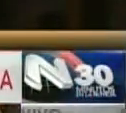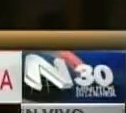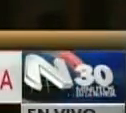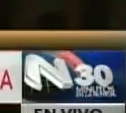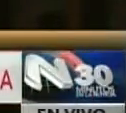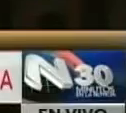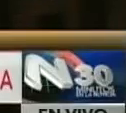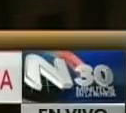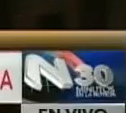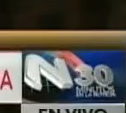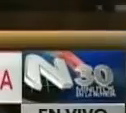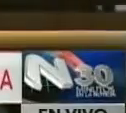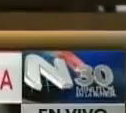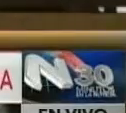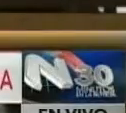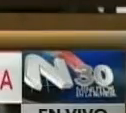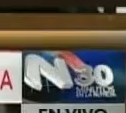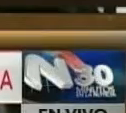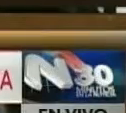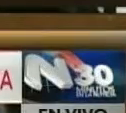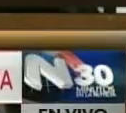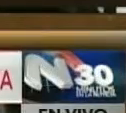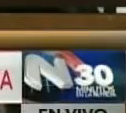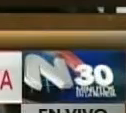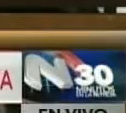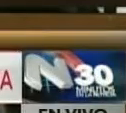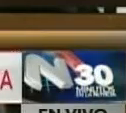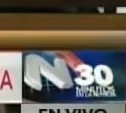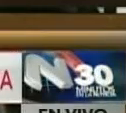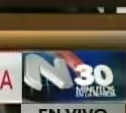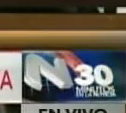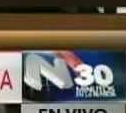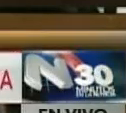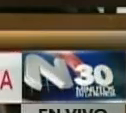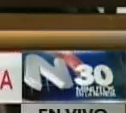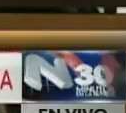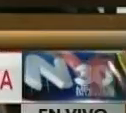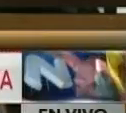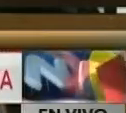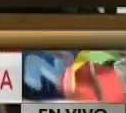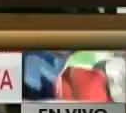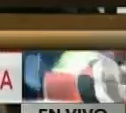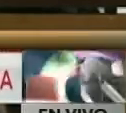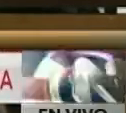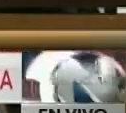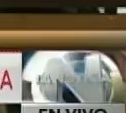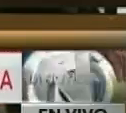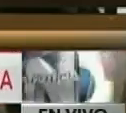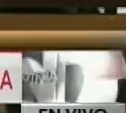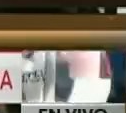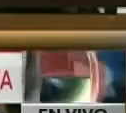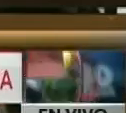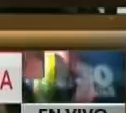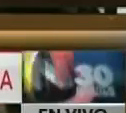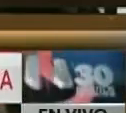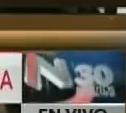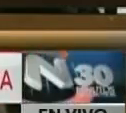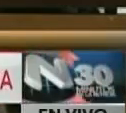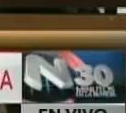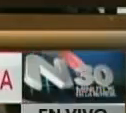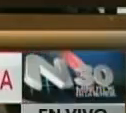firma del acuerdo final? Hay unos temas por resolver. En primer lugar,